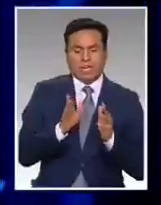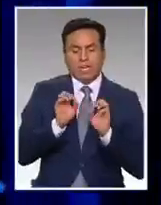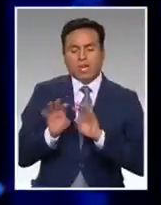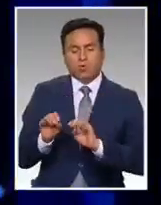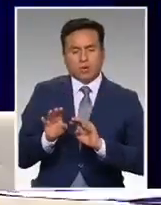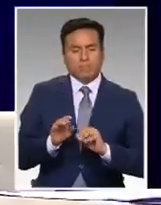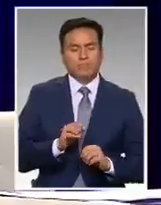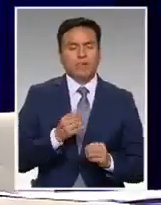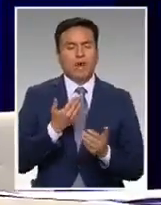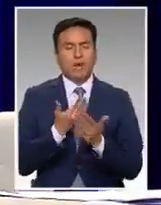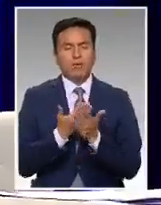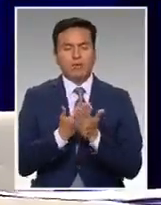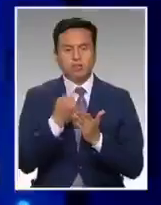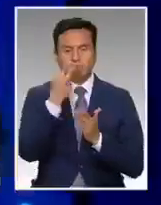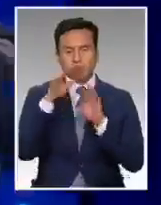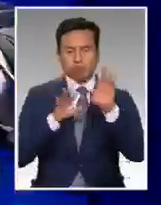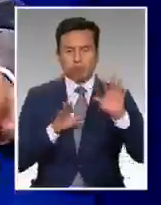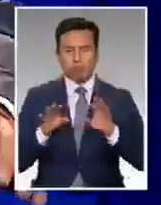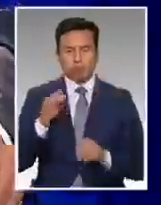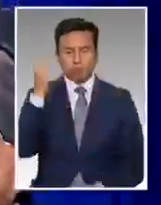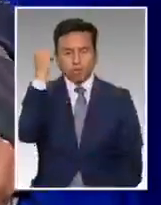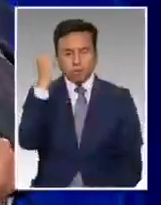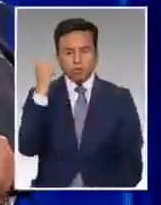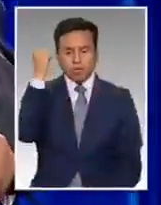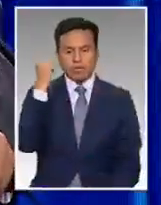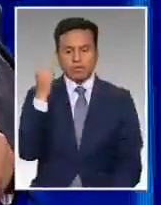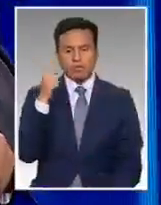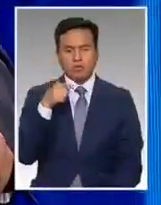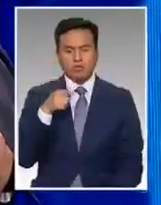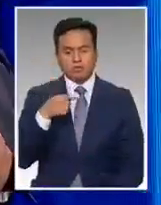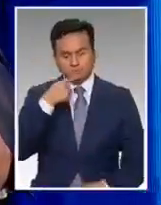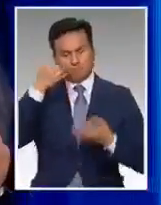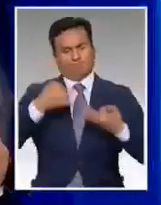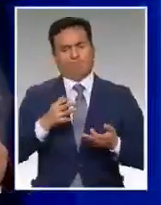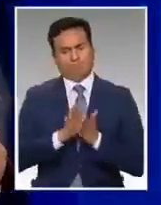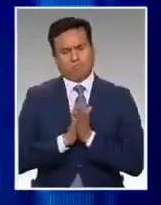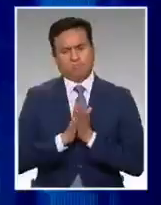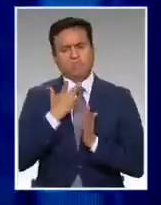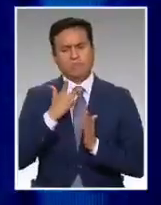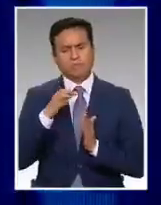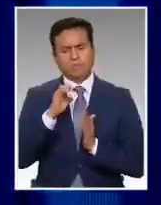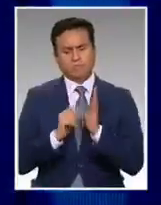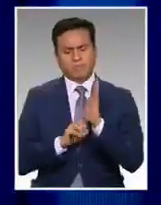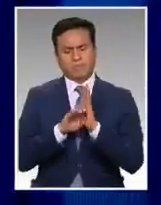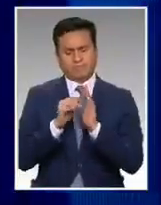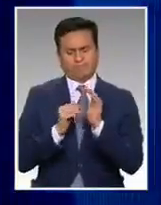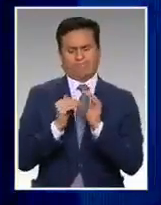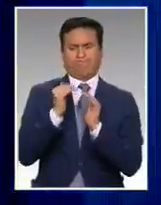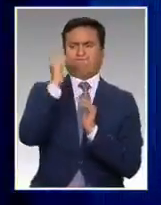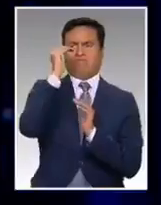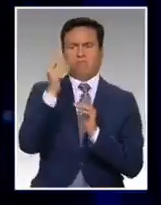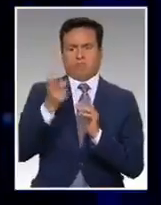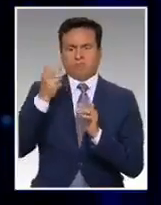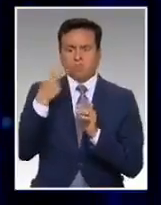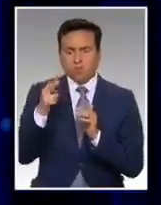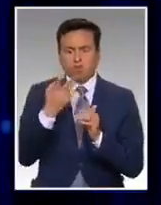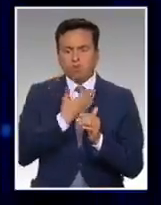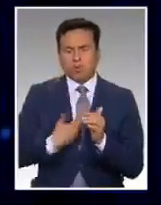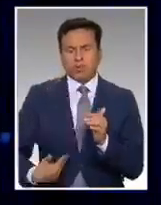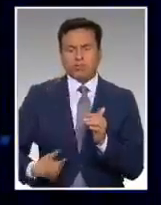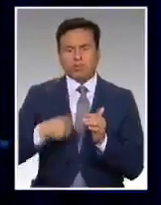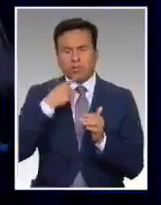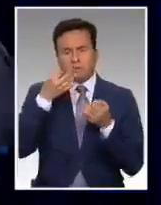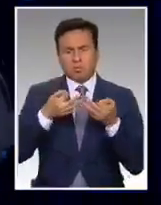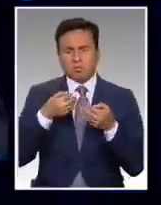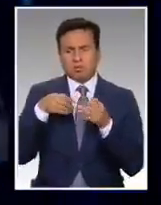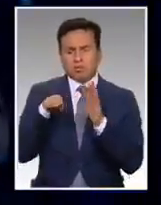vamos a aprovechar dos cosas sebastián piñera nos falta la verdad el peak delincuencia fue en su gobierno mínimo de honestidad